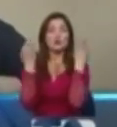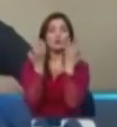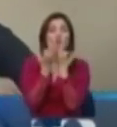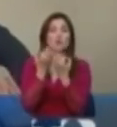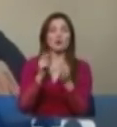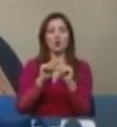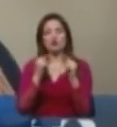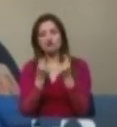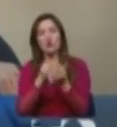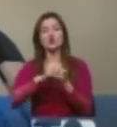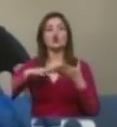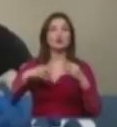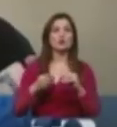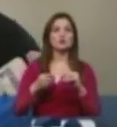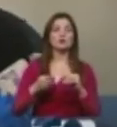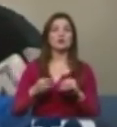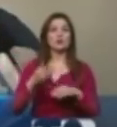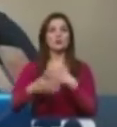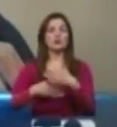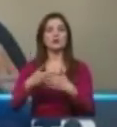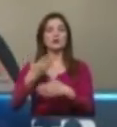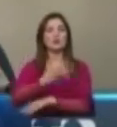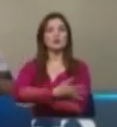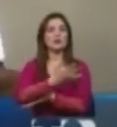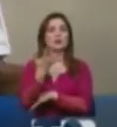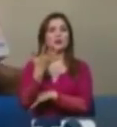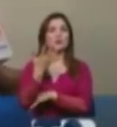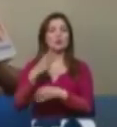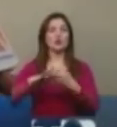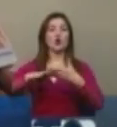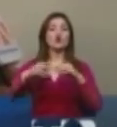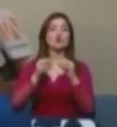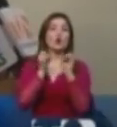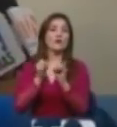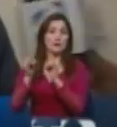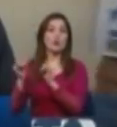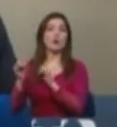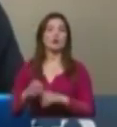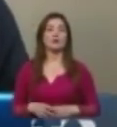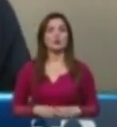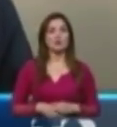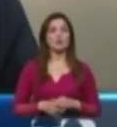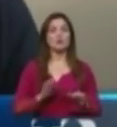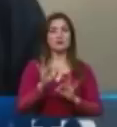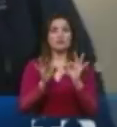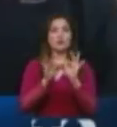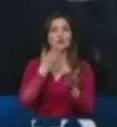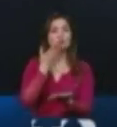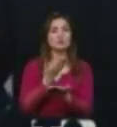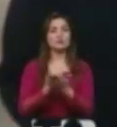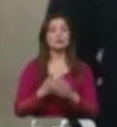se encuentran para dar una solución. La idea es que salgan después de estos 5 días ya con una solución establecida. Perfecto, muchísimas gracias,